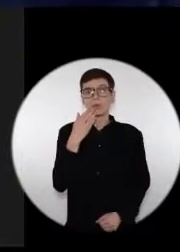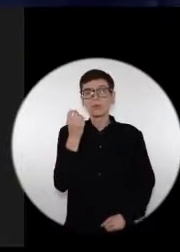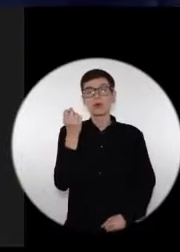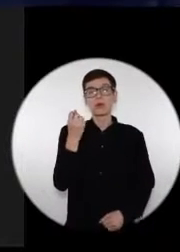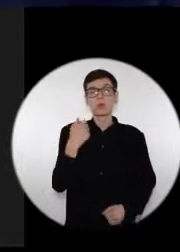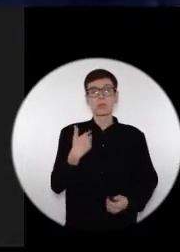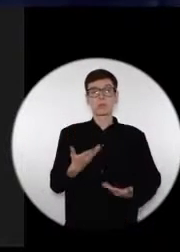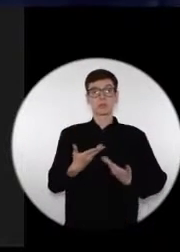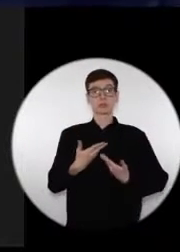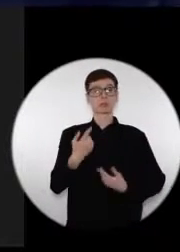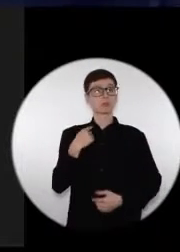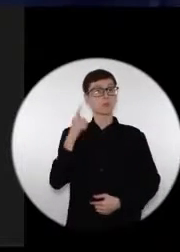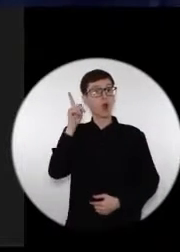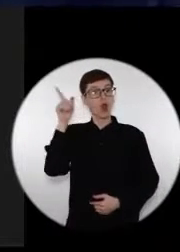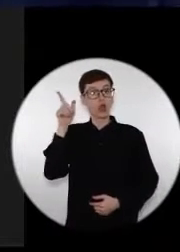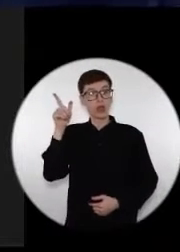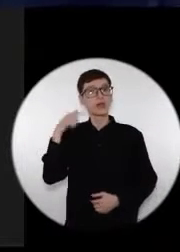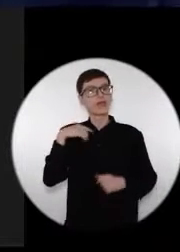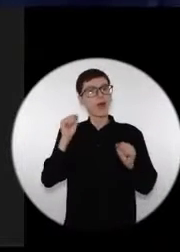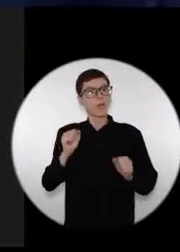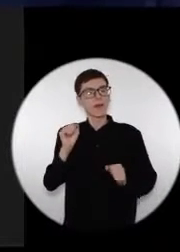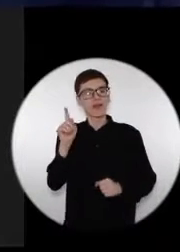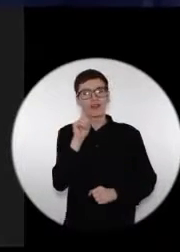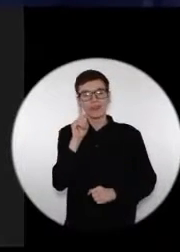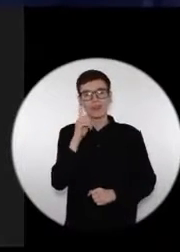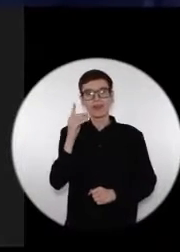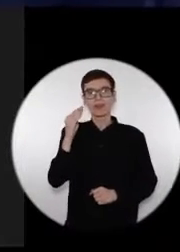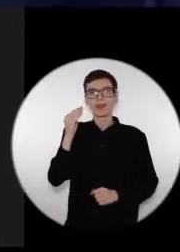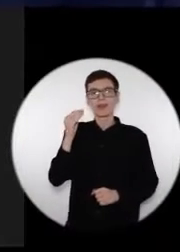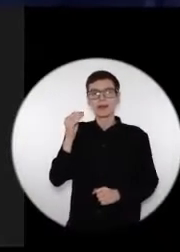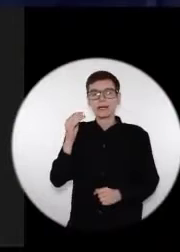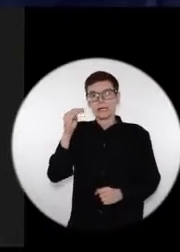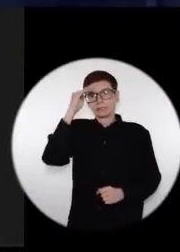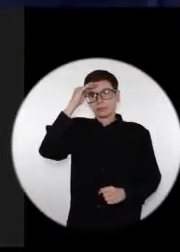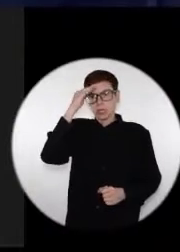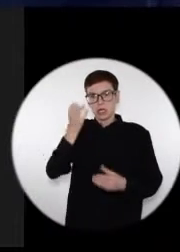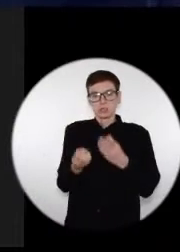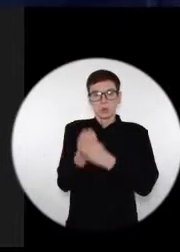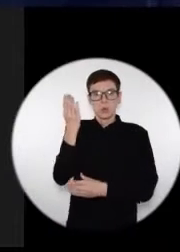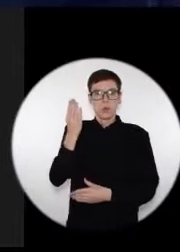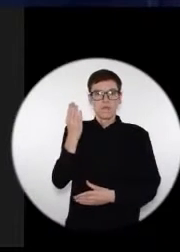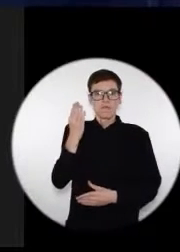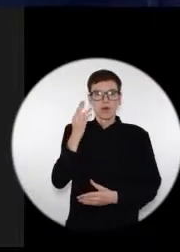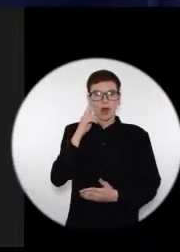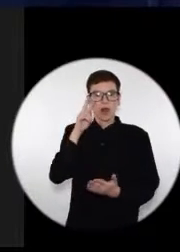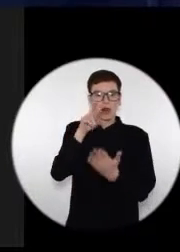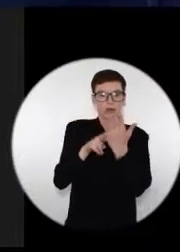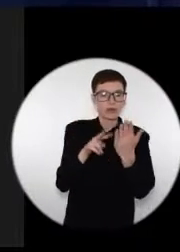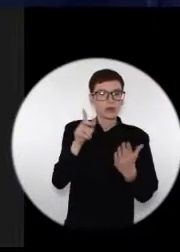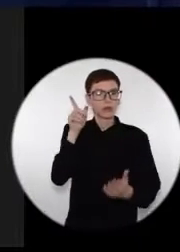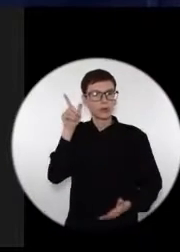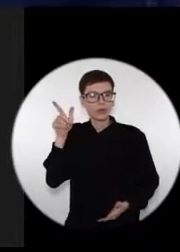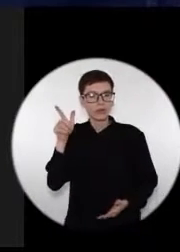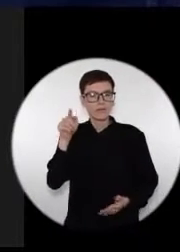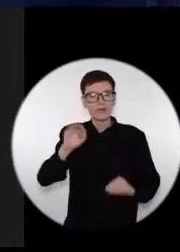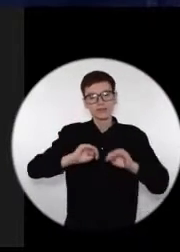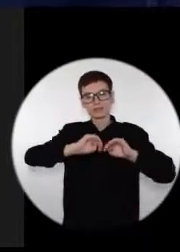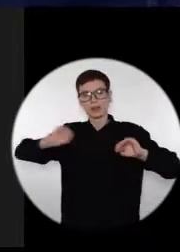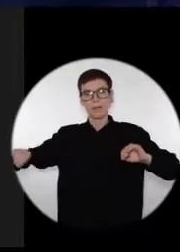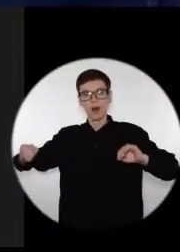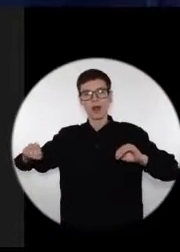sino que son para todos y es permitirte a ti como oyente poder tener esta experiencia auditiva o